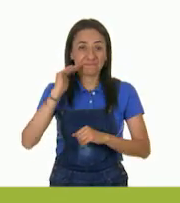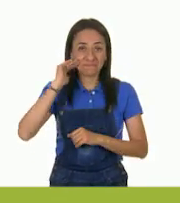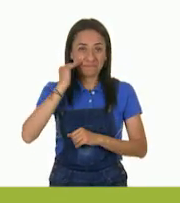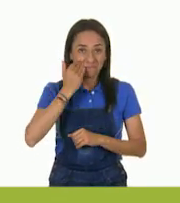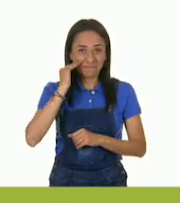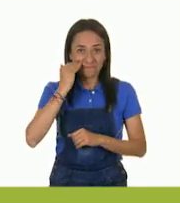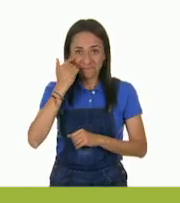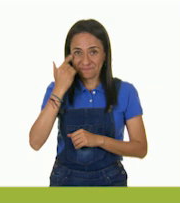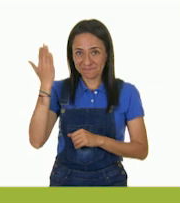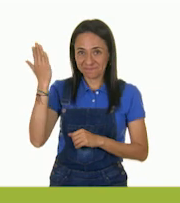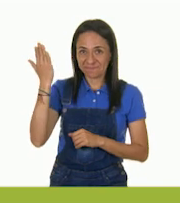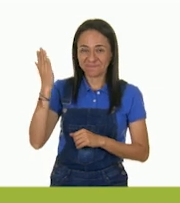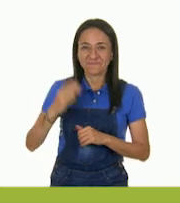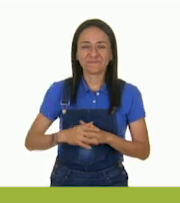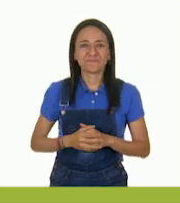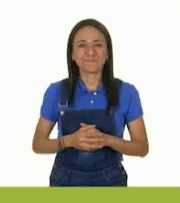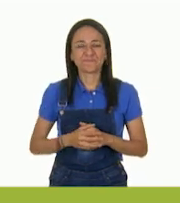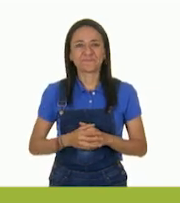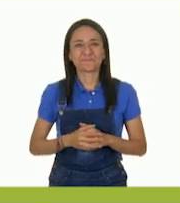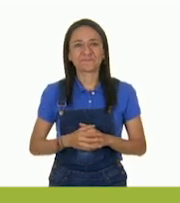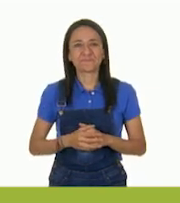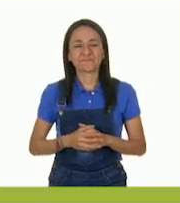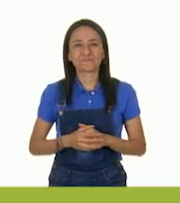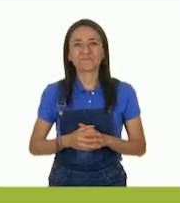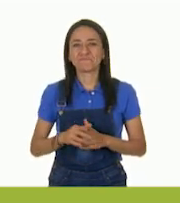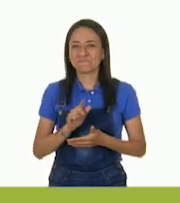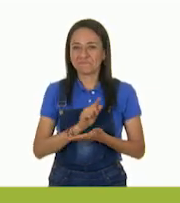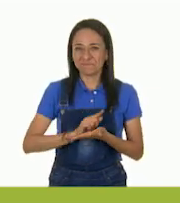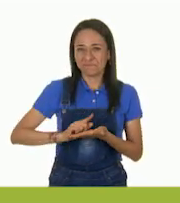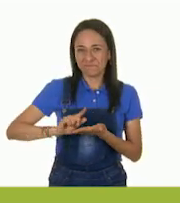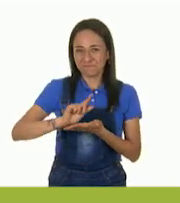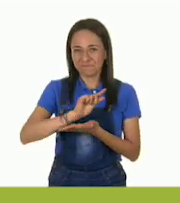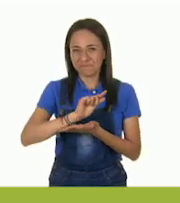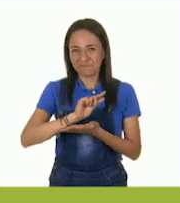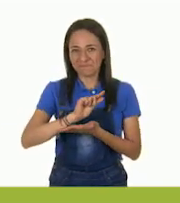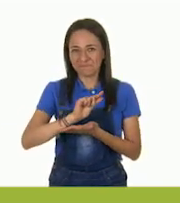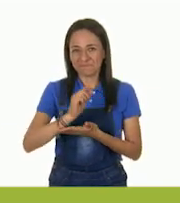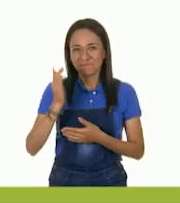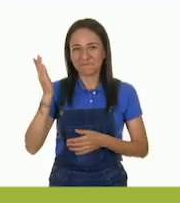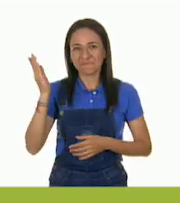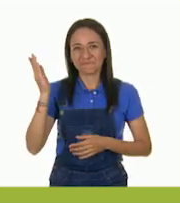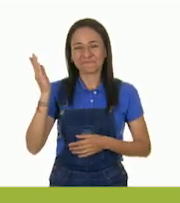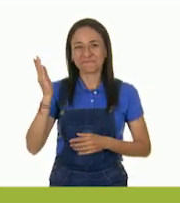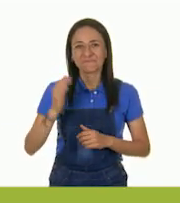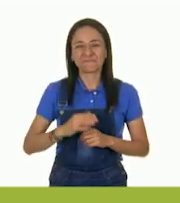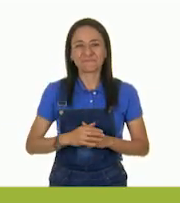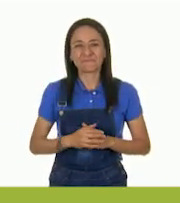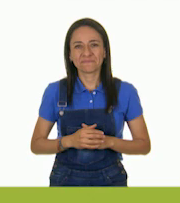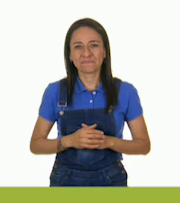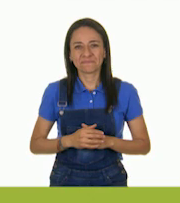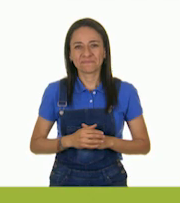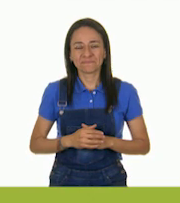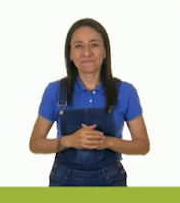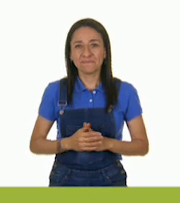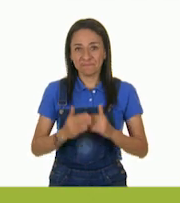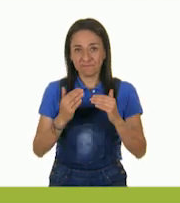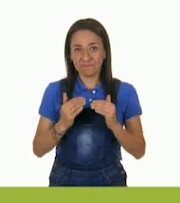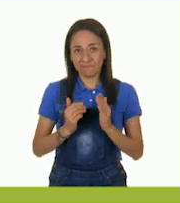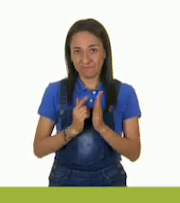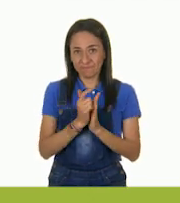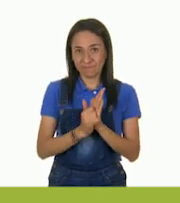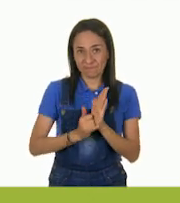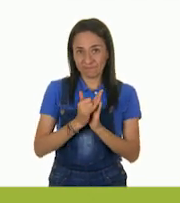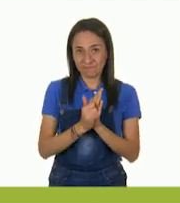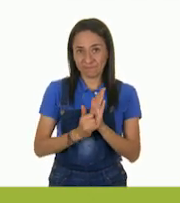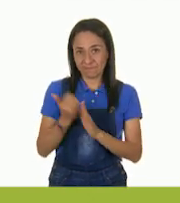set mx twitter set bajo mx youtube canal